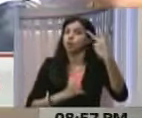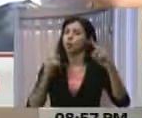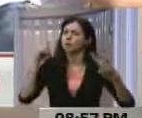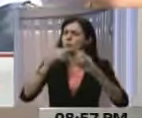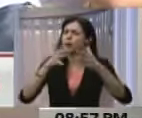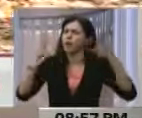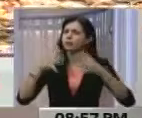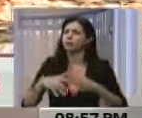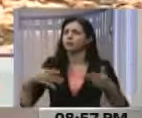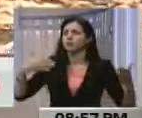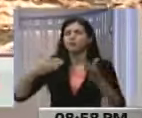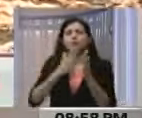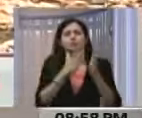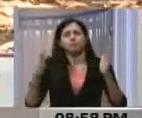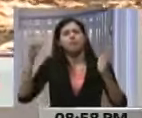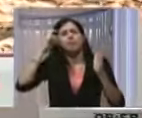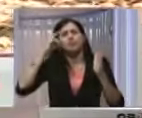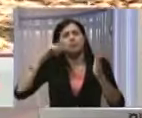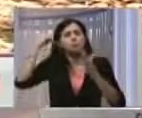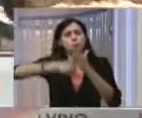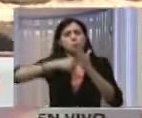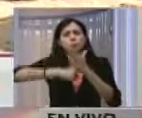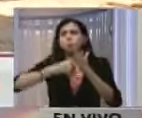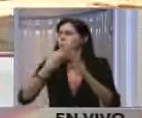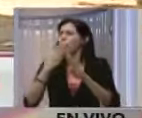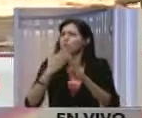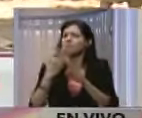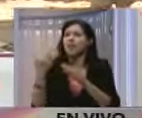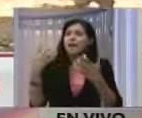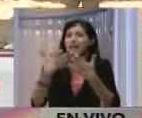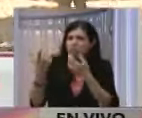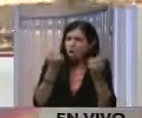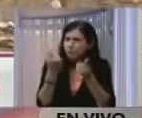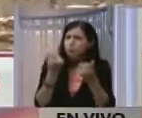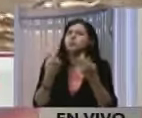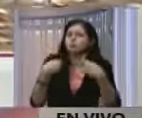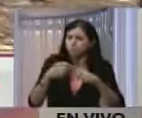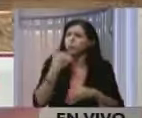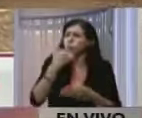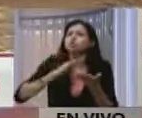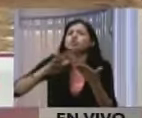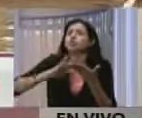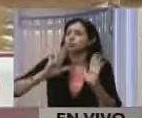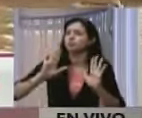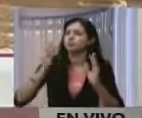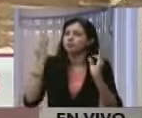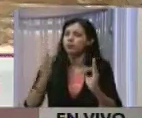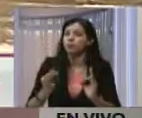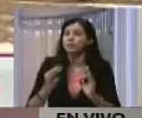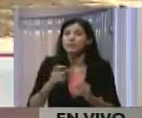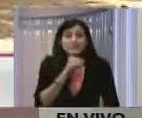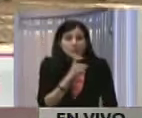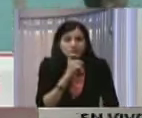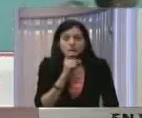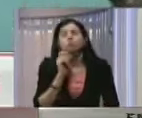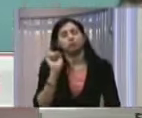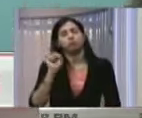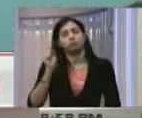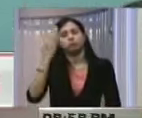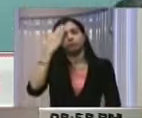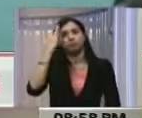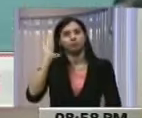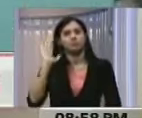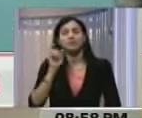lucha contra dificultades y guerra económica que las vamos a superar. Las vamos a superar. ¿Qué va a costar trabajo? Bueno,